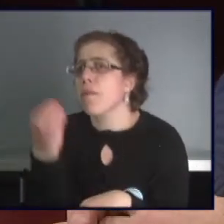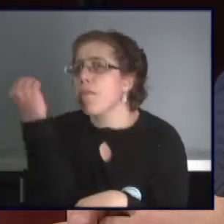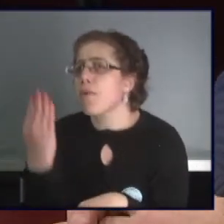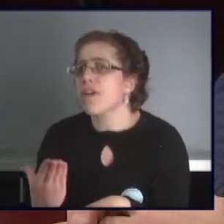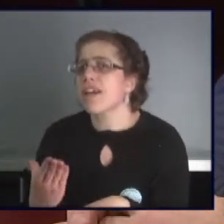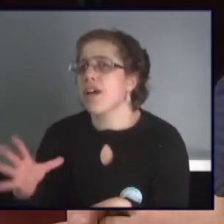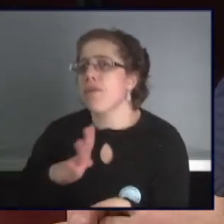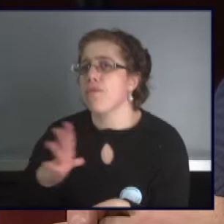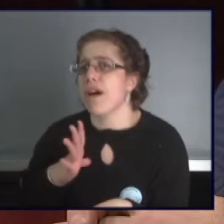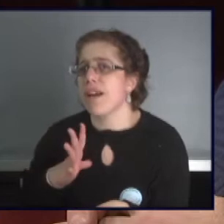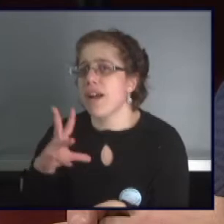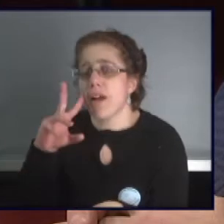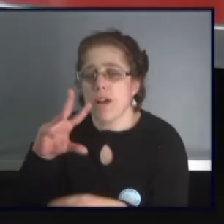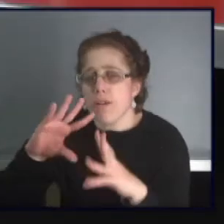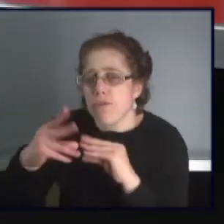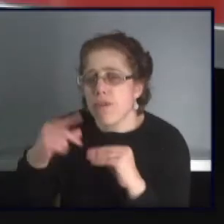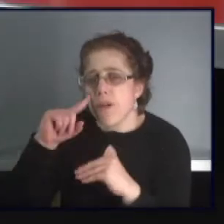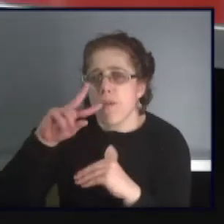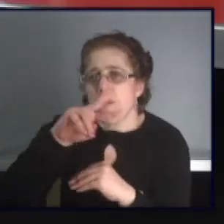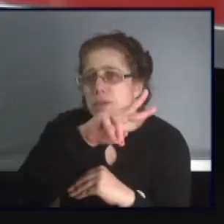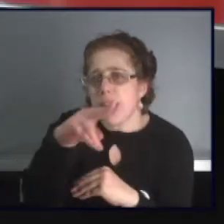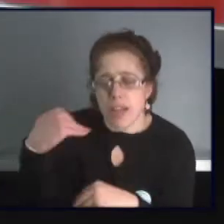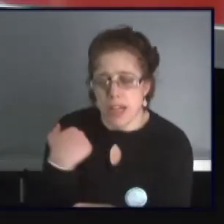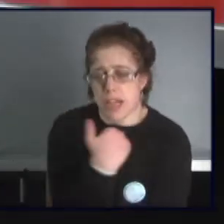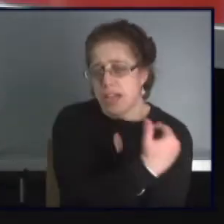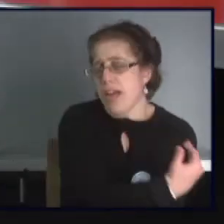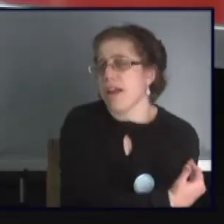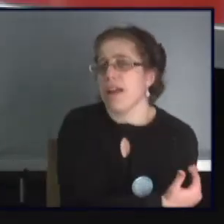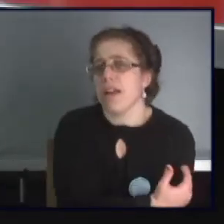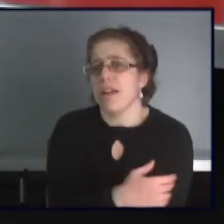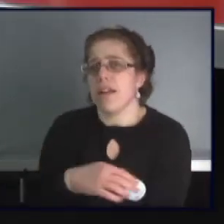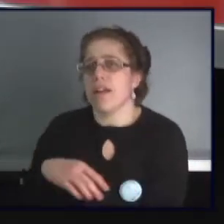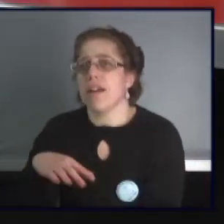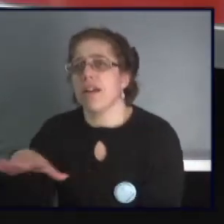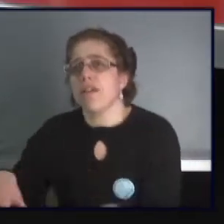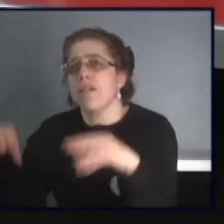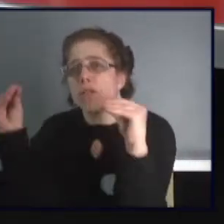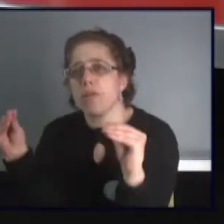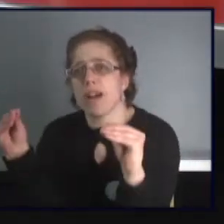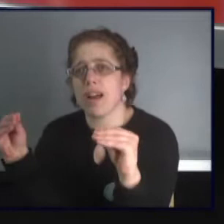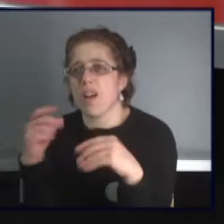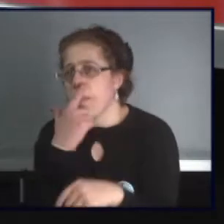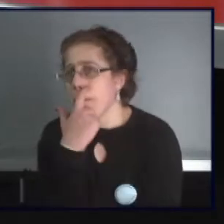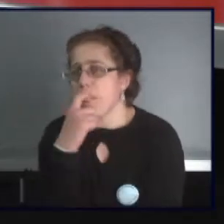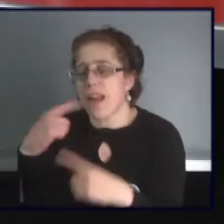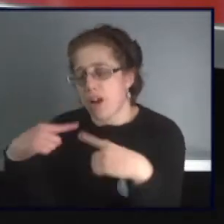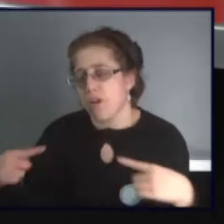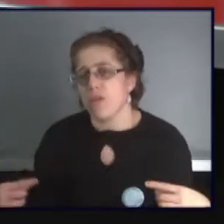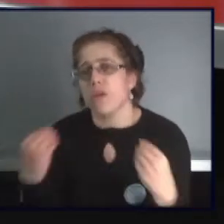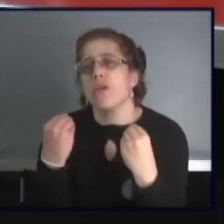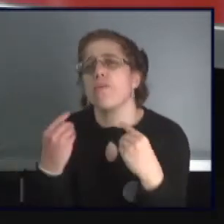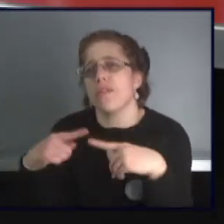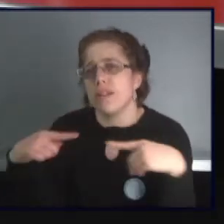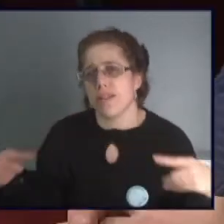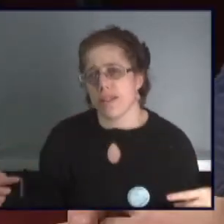hace falta una mirada de izquierda en el gobierno local en la opinión de cómo se tienen que hacer las cosas en la mirada crítica